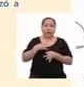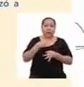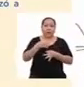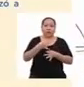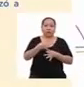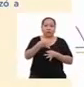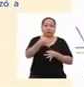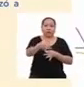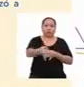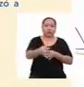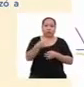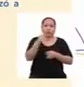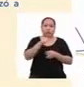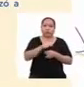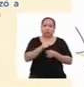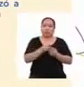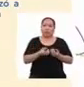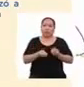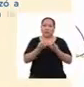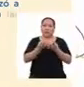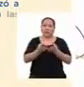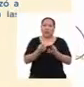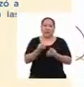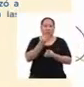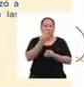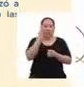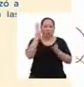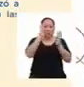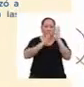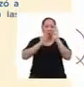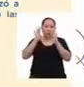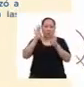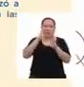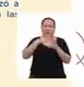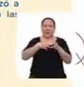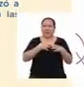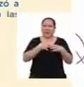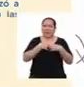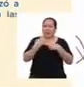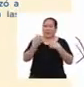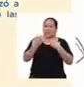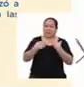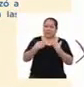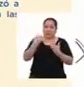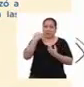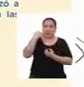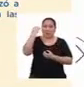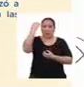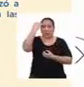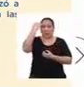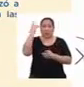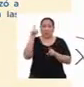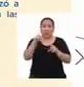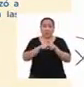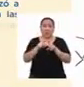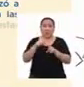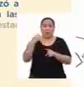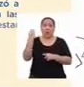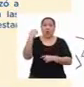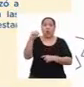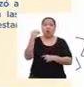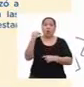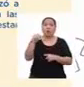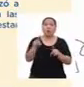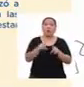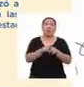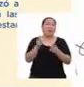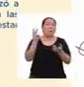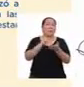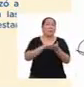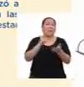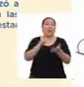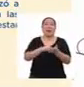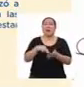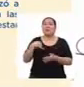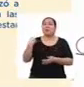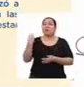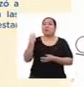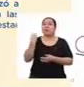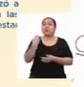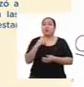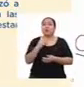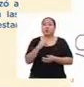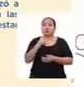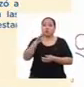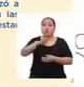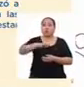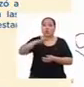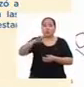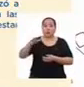y empezó a generar ciertas preocupaciones y angustias en las personas adultas, en los jóvenes y mucho malestar entre